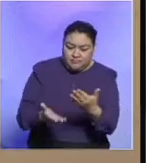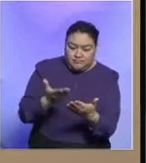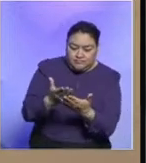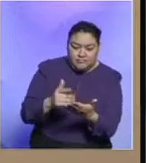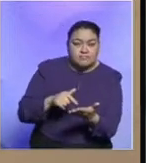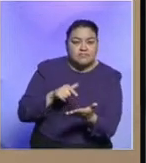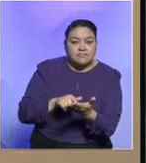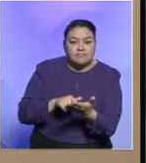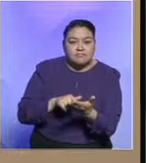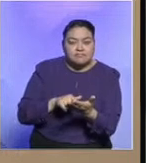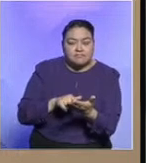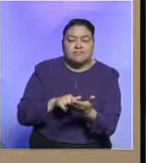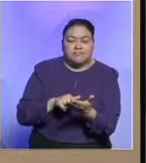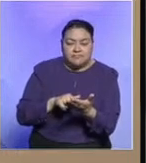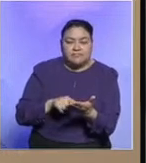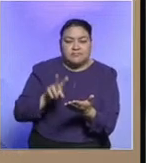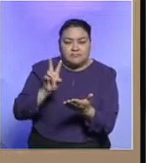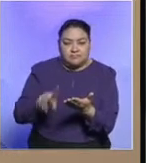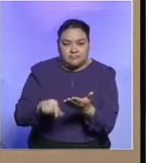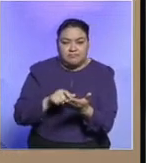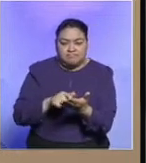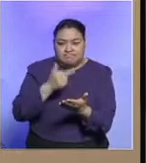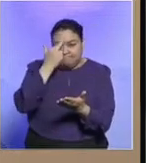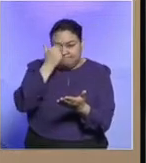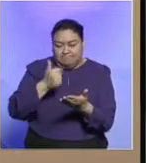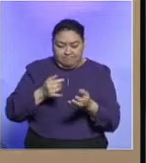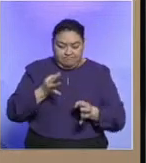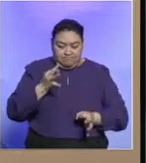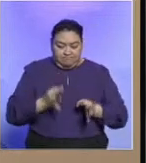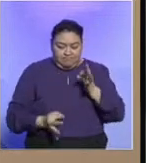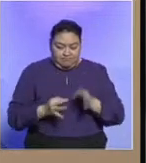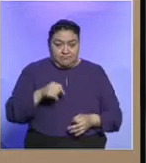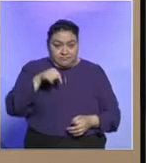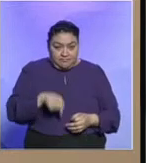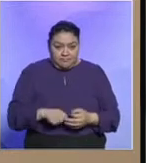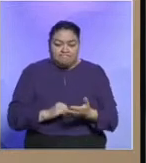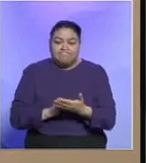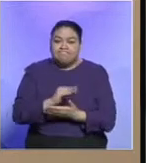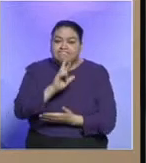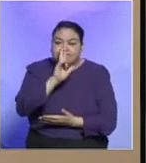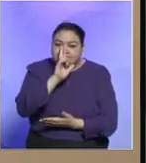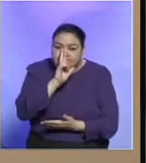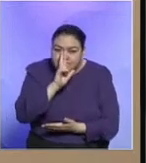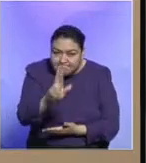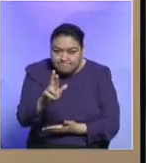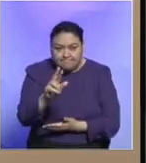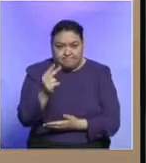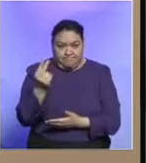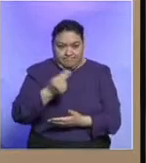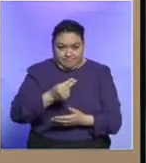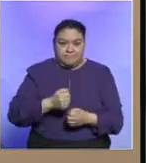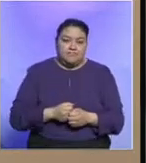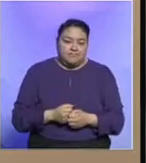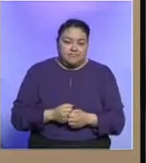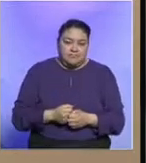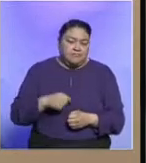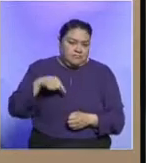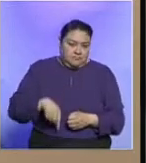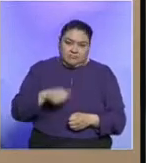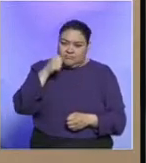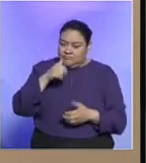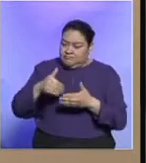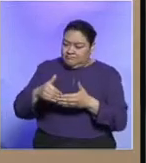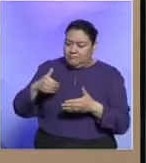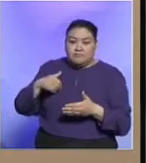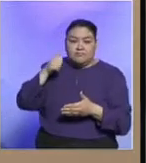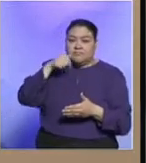supuesto, que lleva a ese tribunal a tomar una decisión como todas las que toma